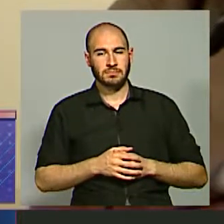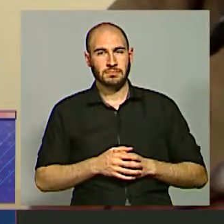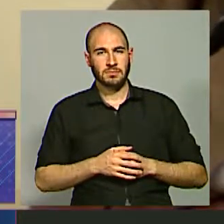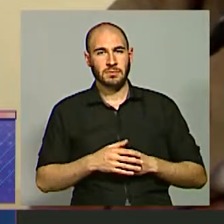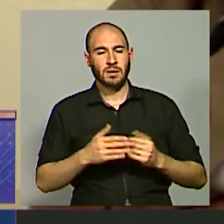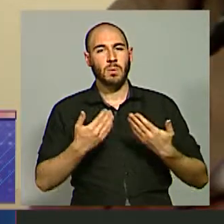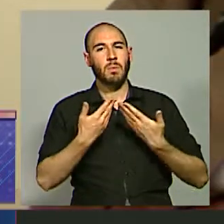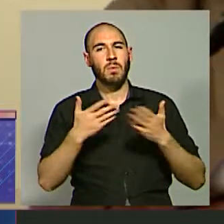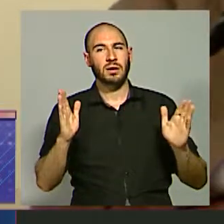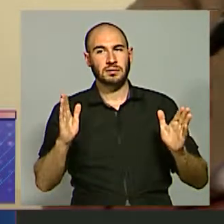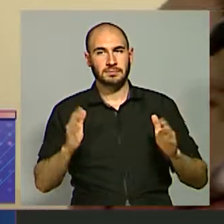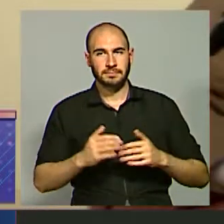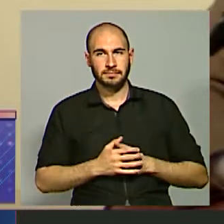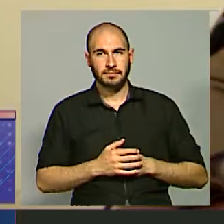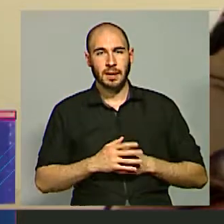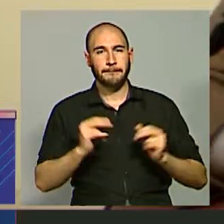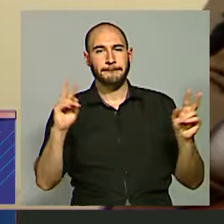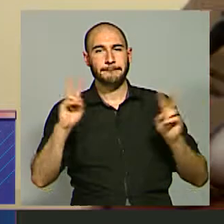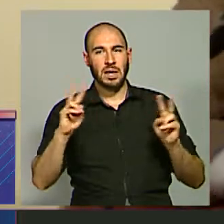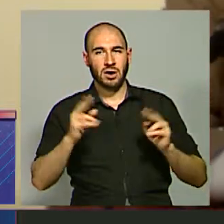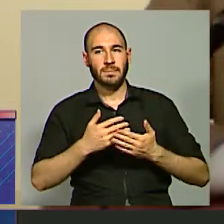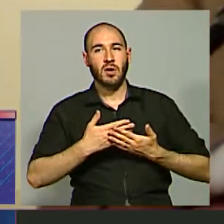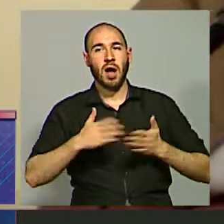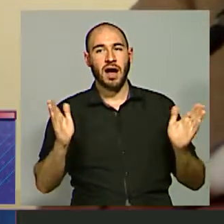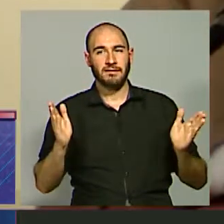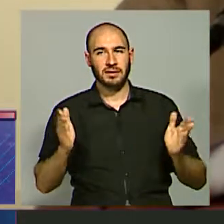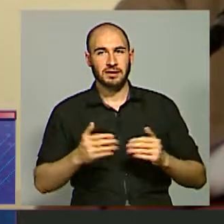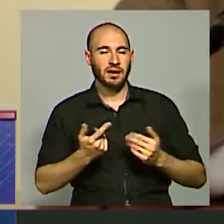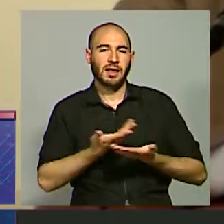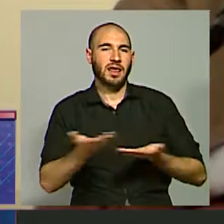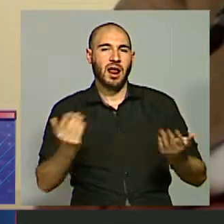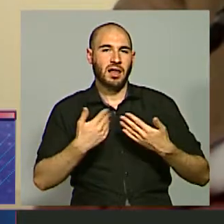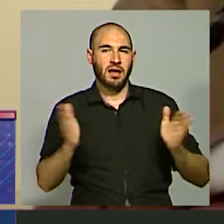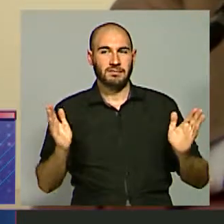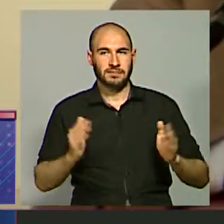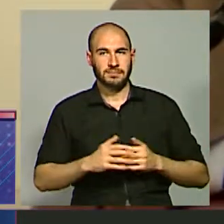Las puertas del peronismo se abren en general.